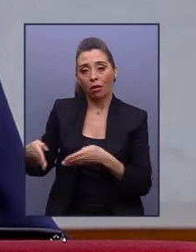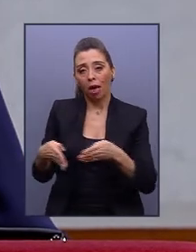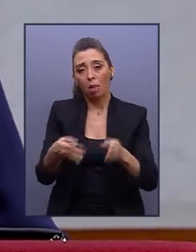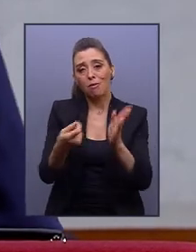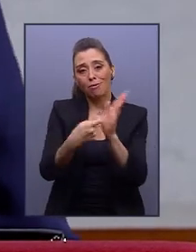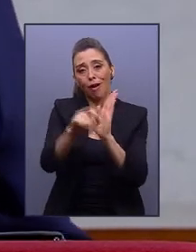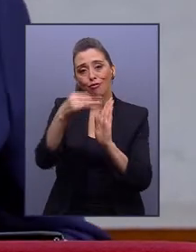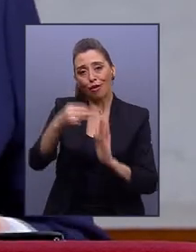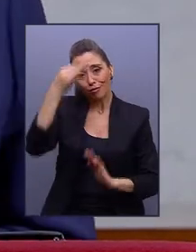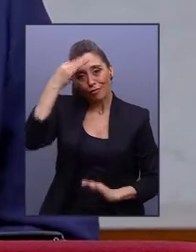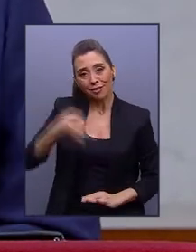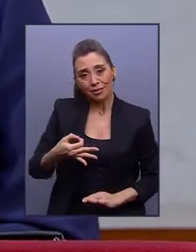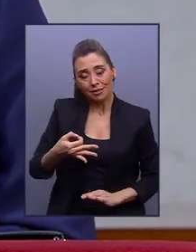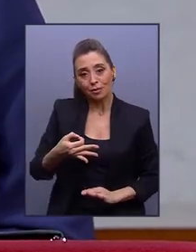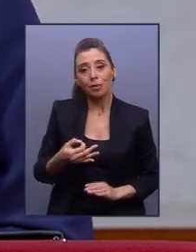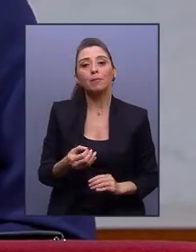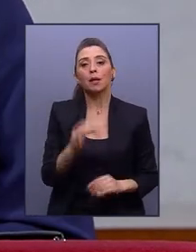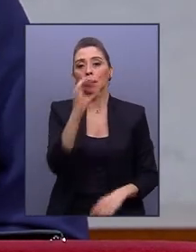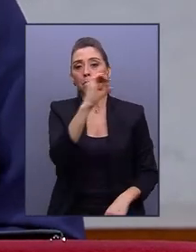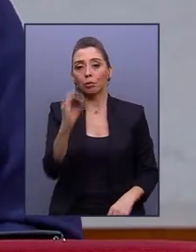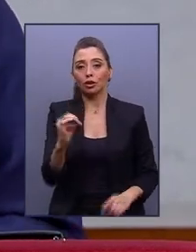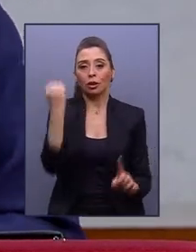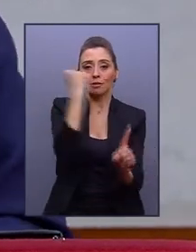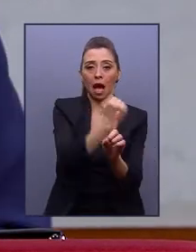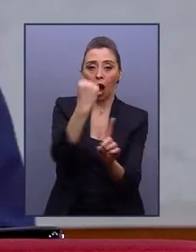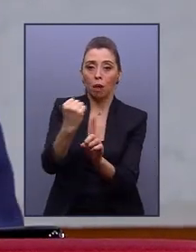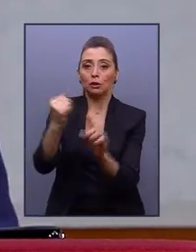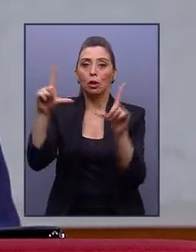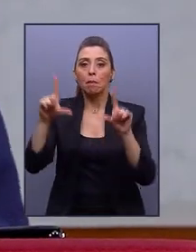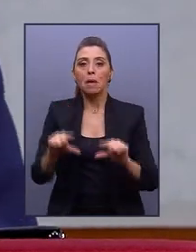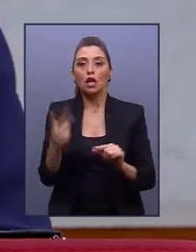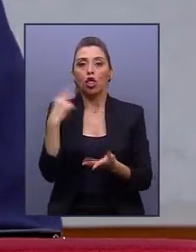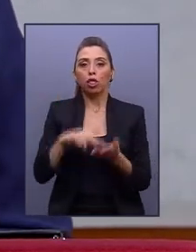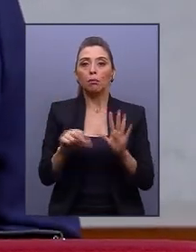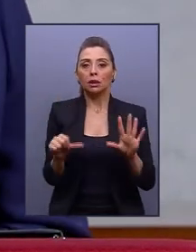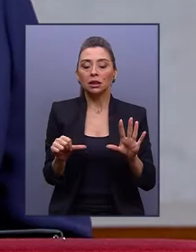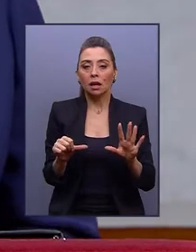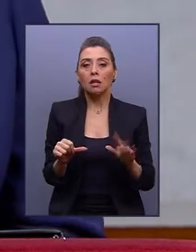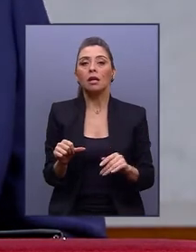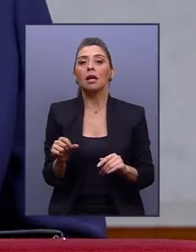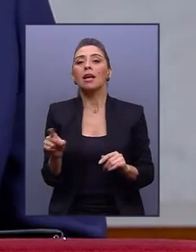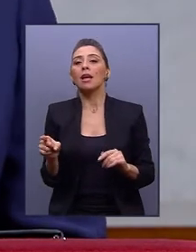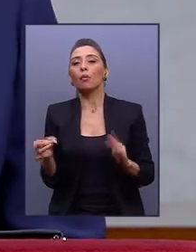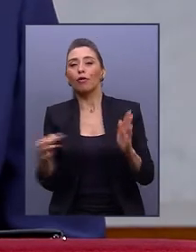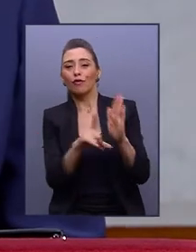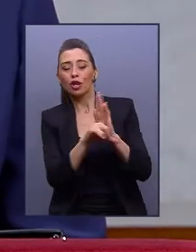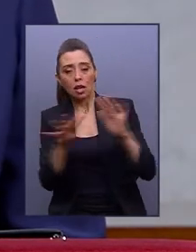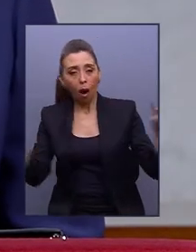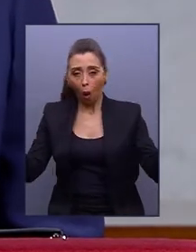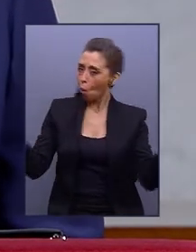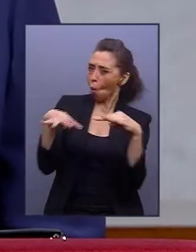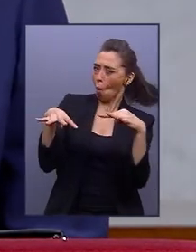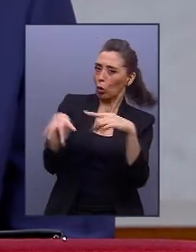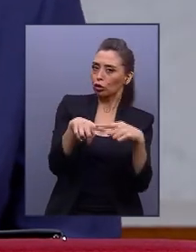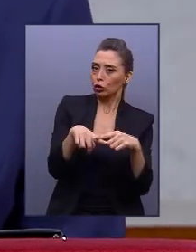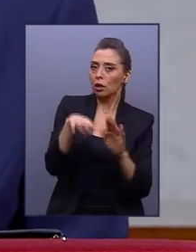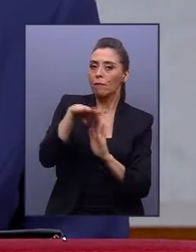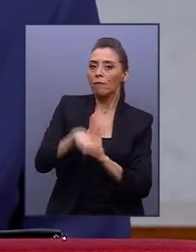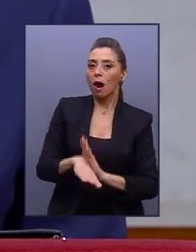correcto. Alcanzamos la tasa de homicidio más baja desde 2006 y los delitos de mayor connotación social cayeron